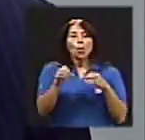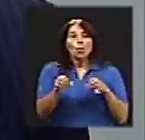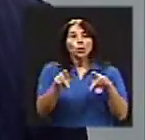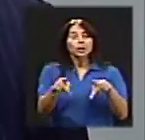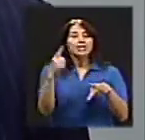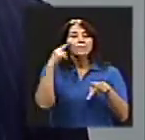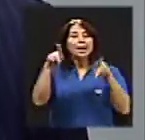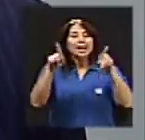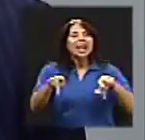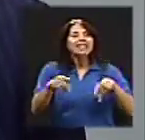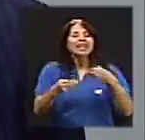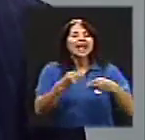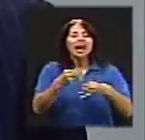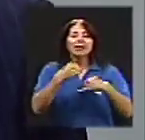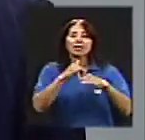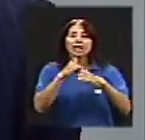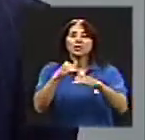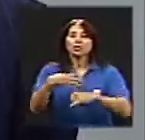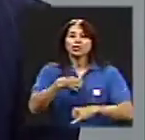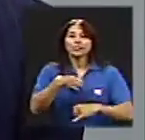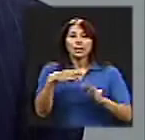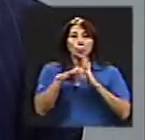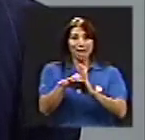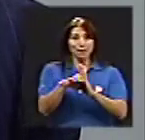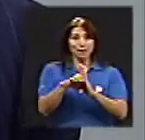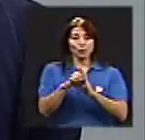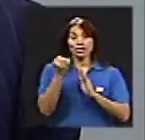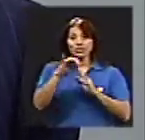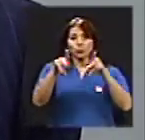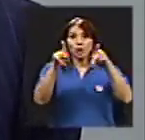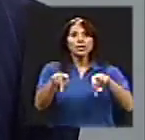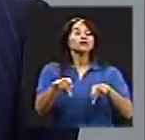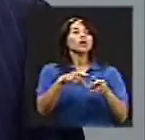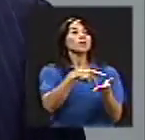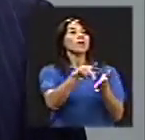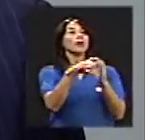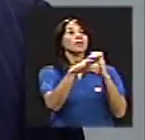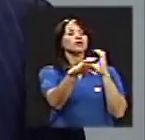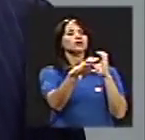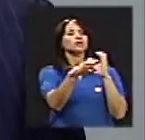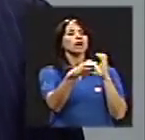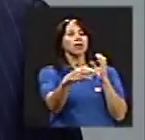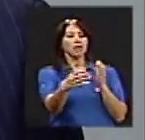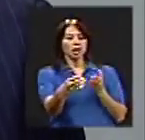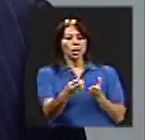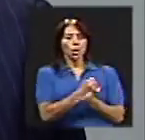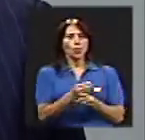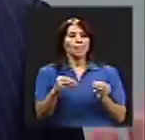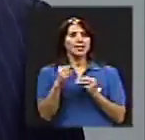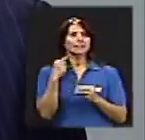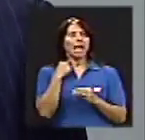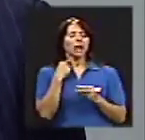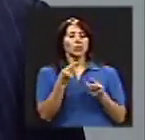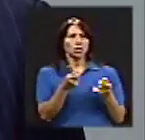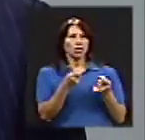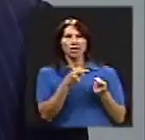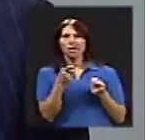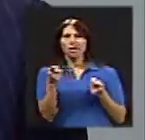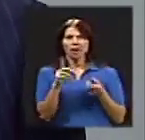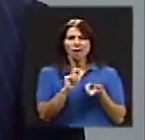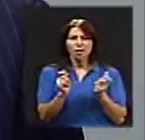denuncias. En este momento, por ejemplo, si a alguien le cobran más en un autobús, en el teléfono, tenemos